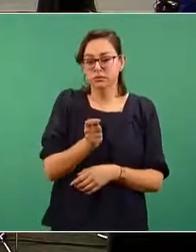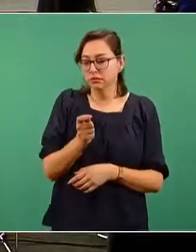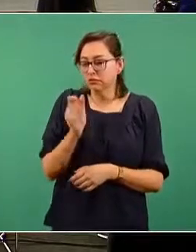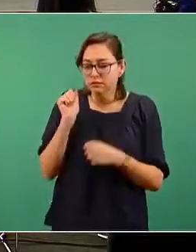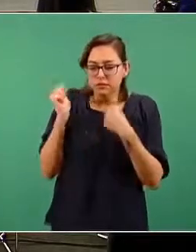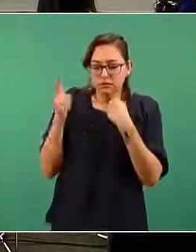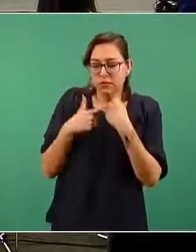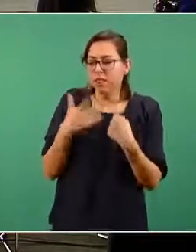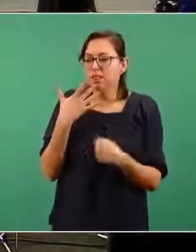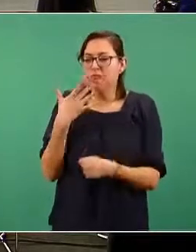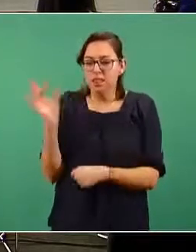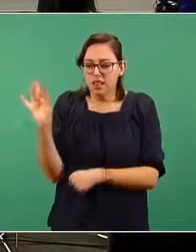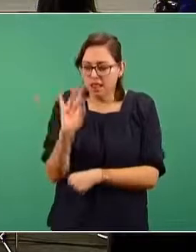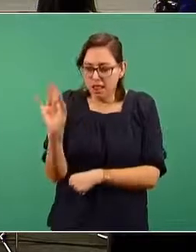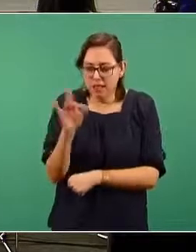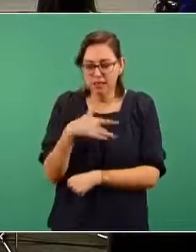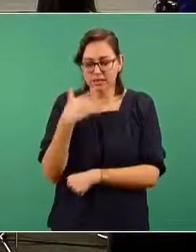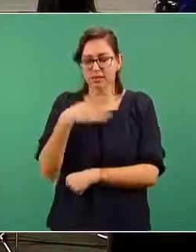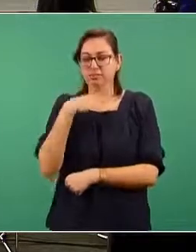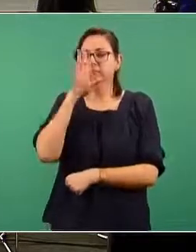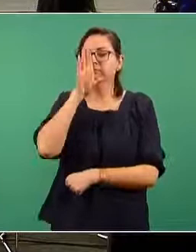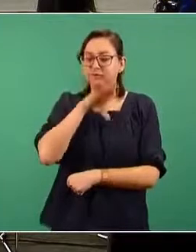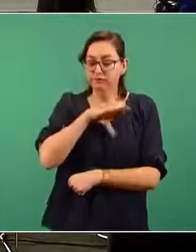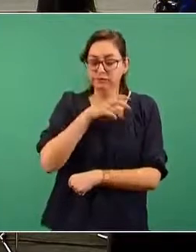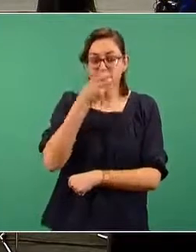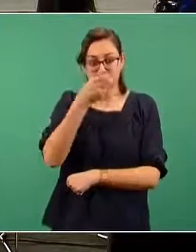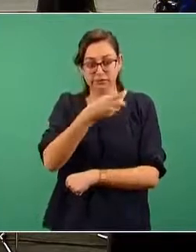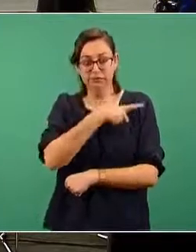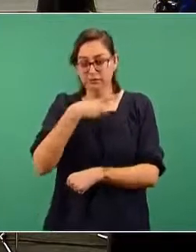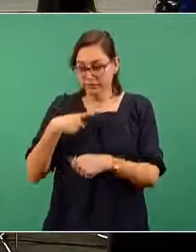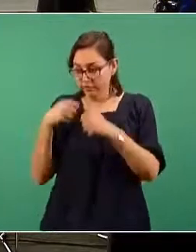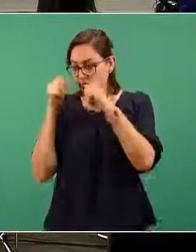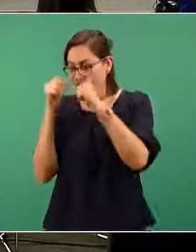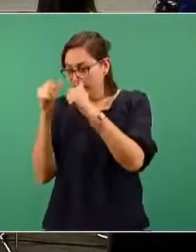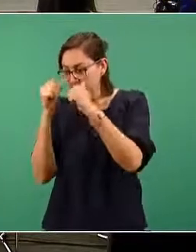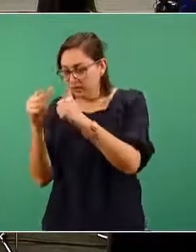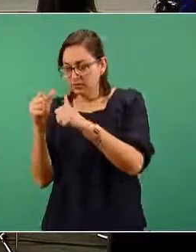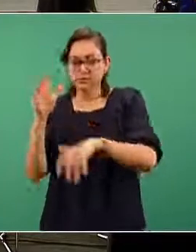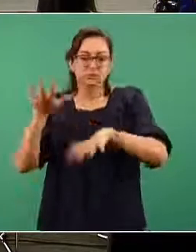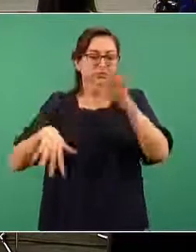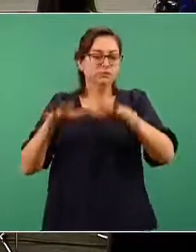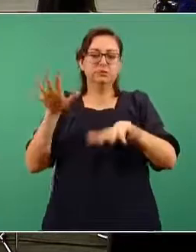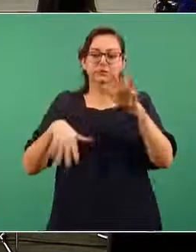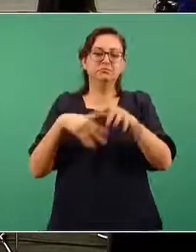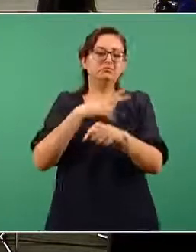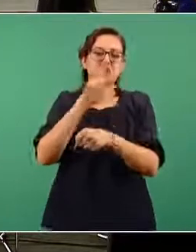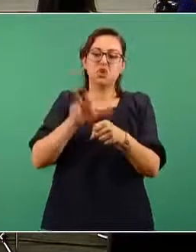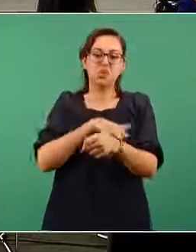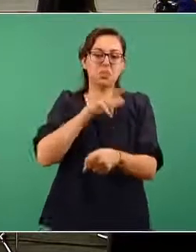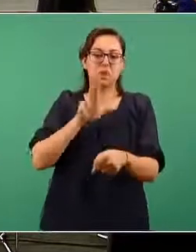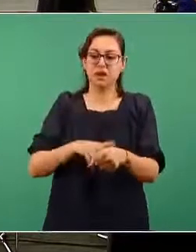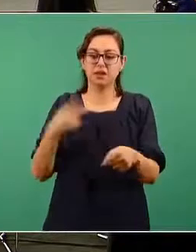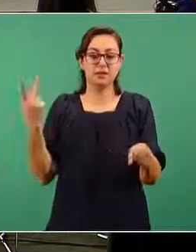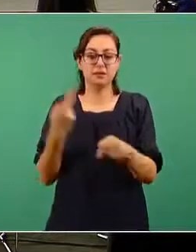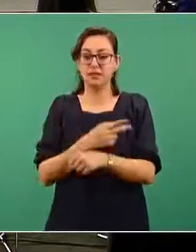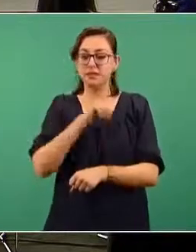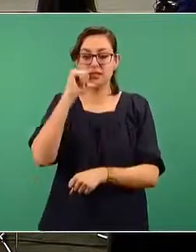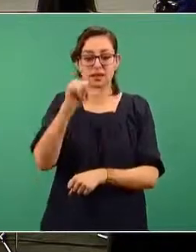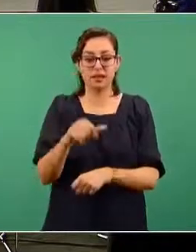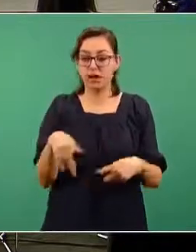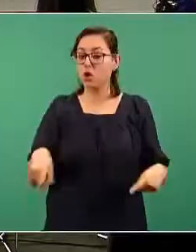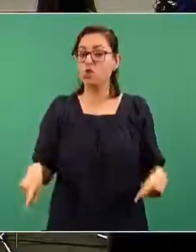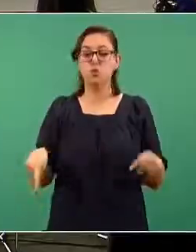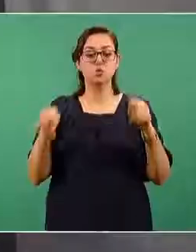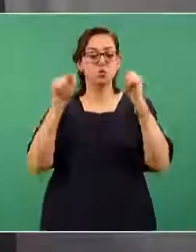más mínimo evento, aún sabiendo que la mayoría de estos eventos no tienen la menor importancia. Pero es muy importante